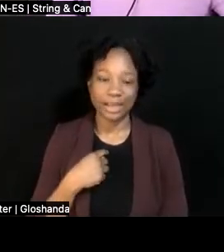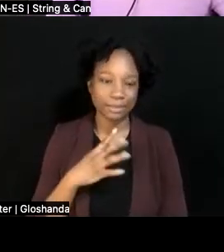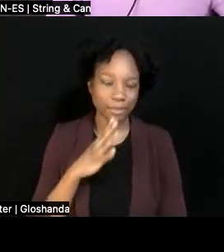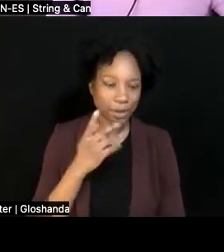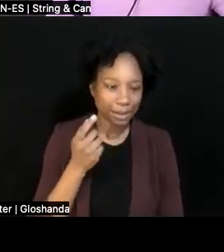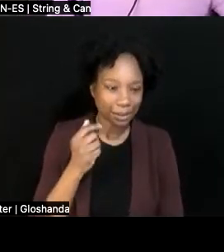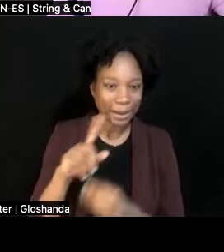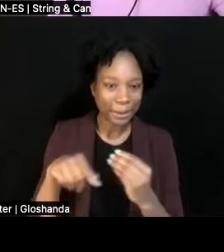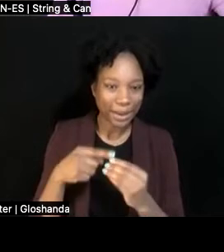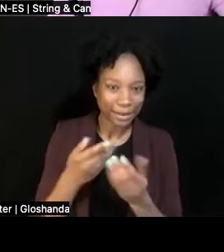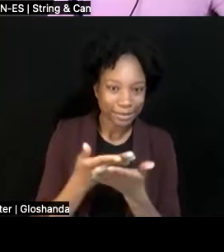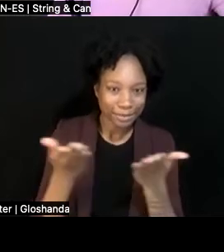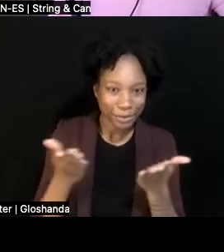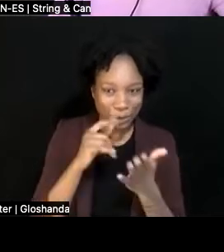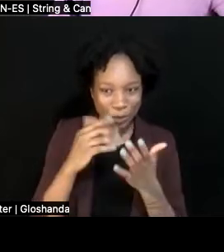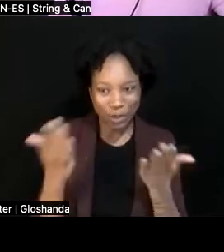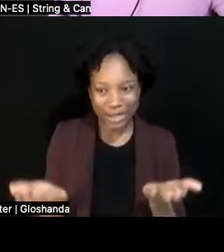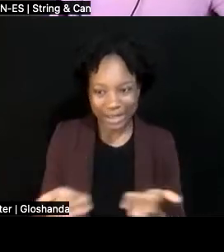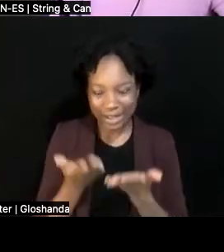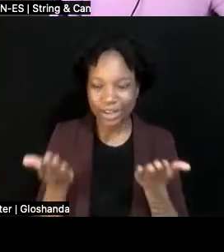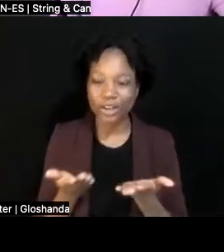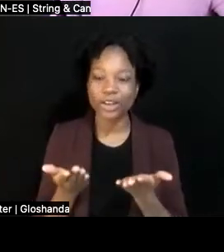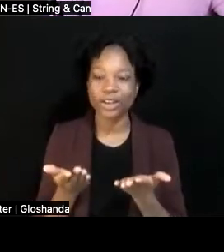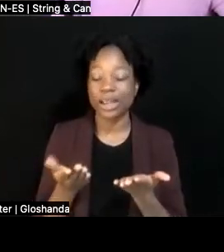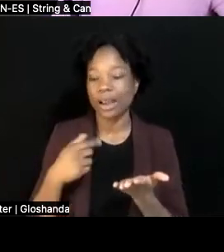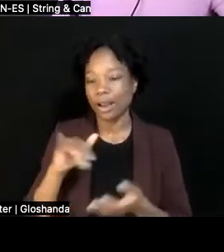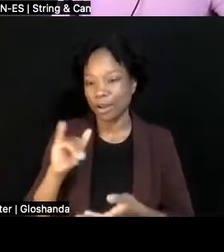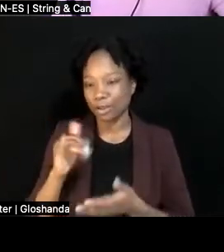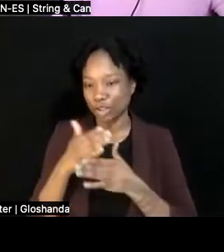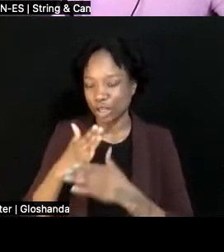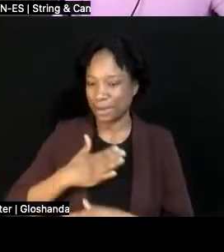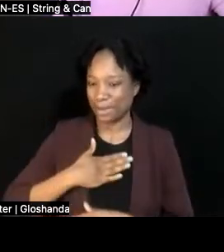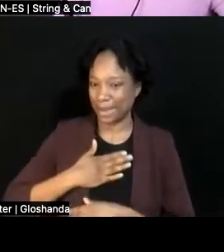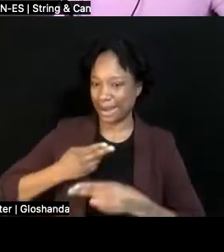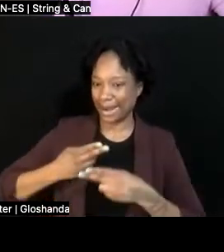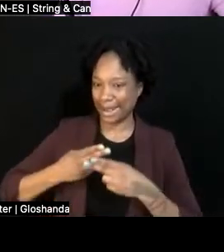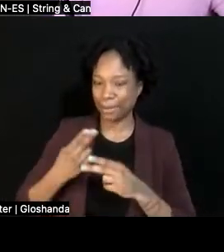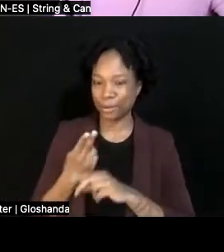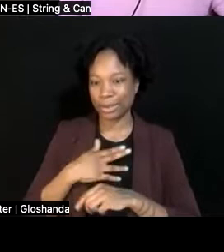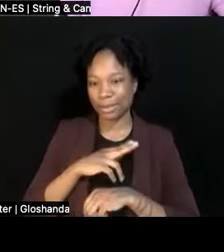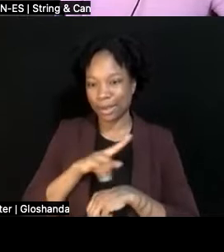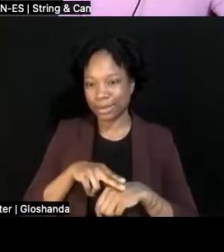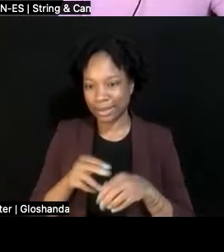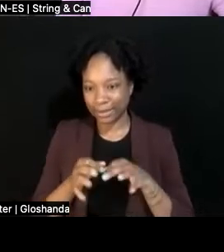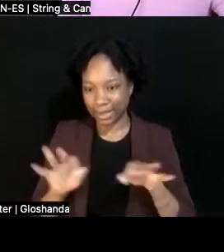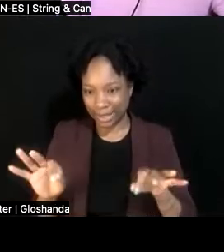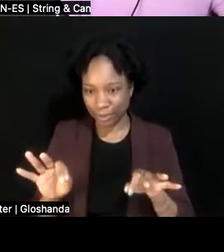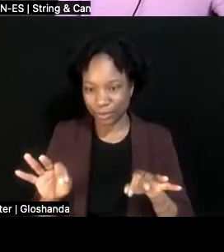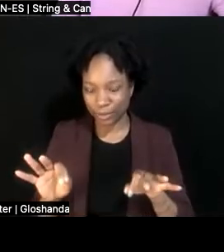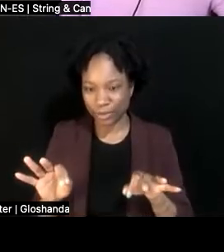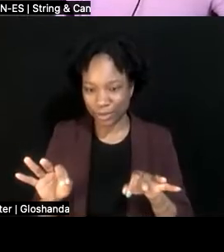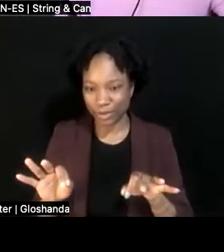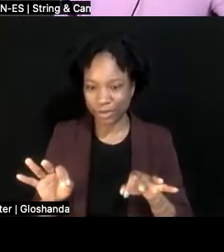aquí. Hablé también mi nombre en mi lengua, que es